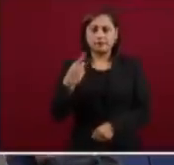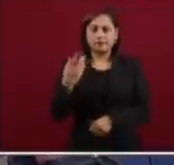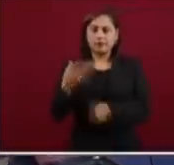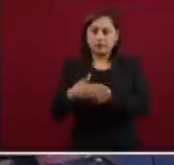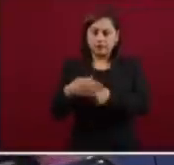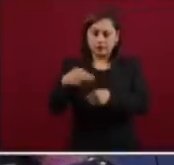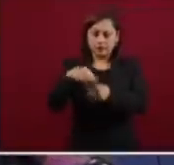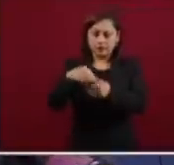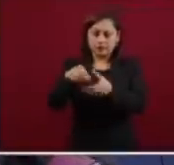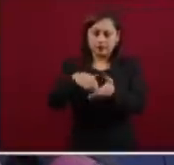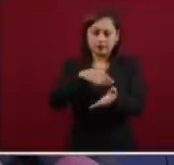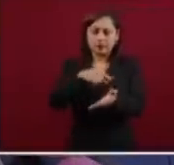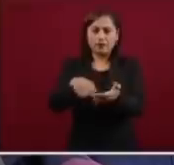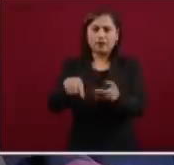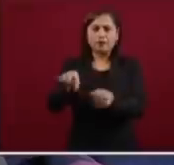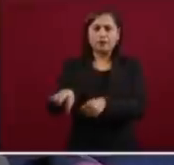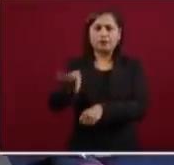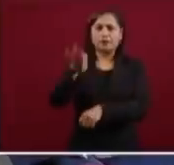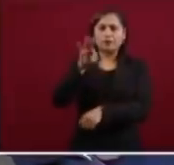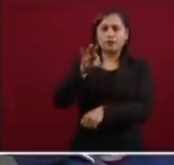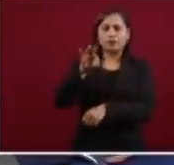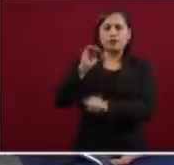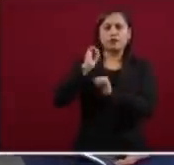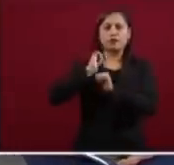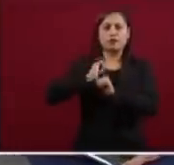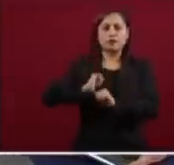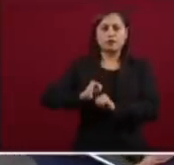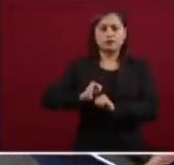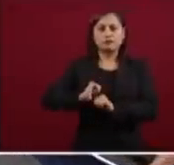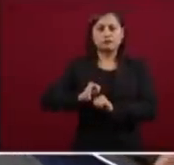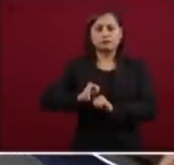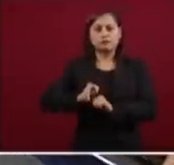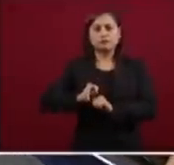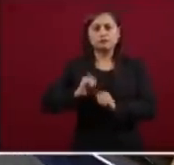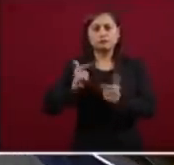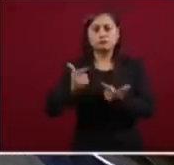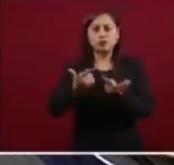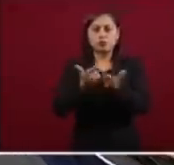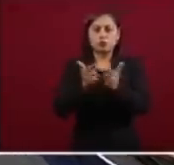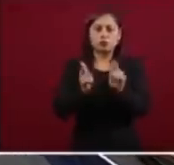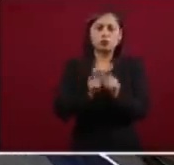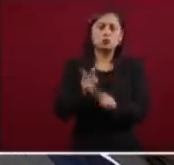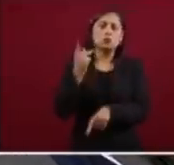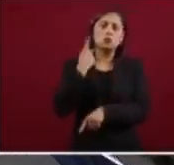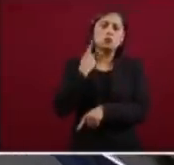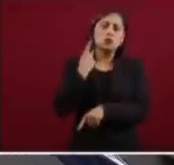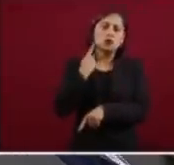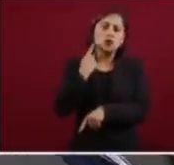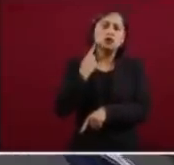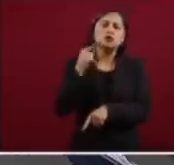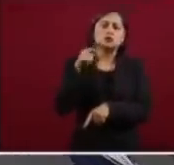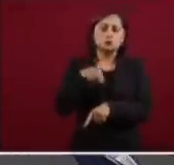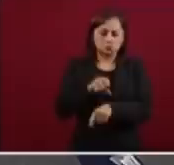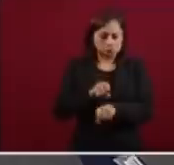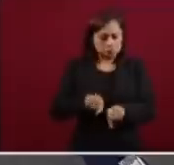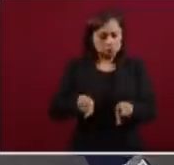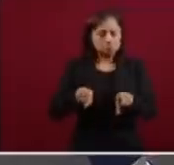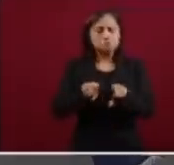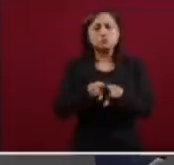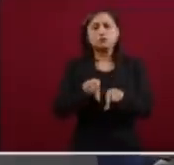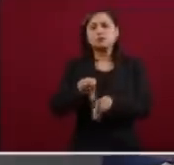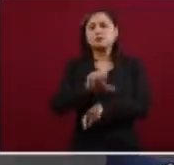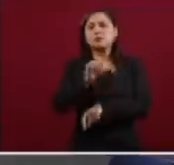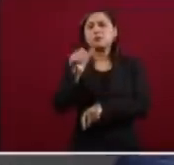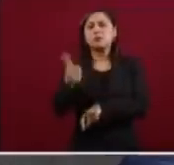para elegir a los dirigentes estos dirigentes partidistas esto también para los